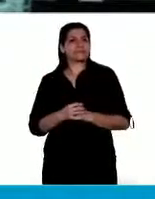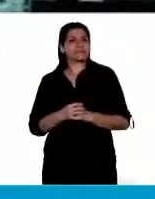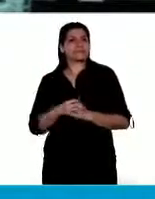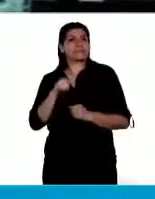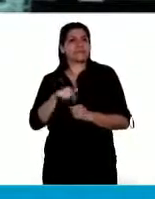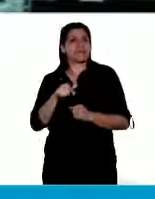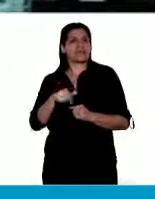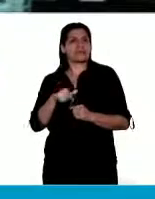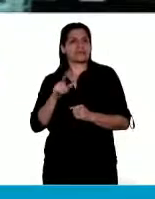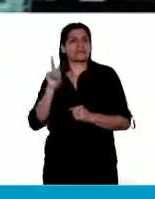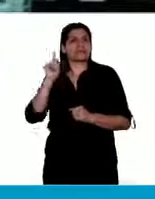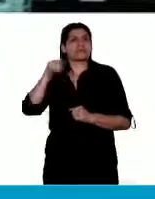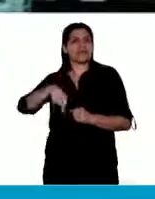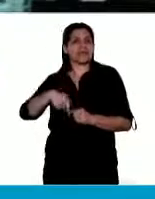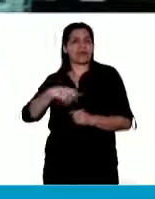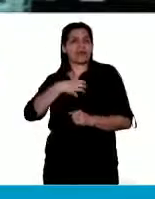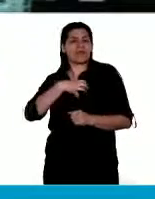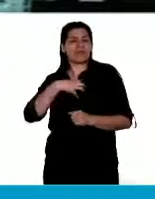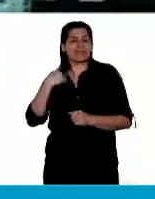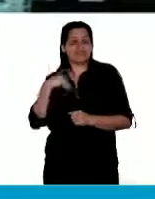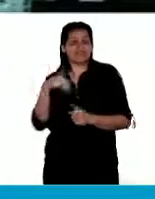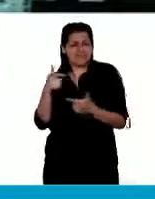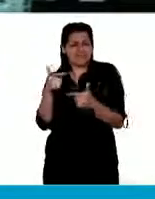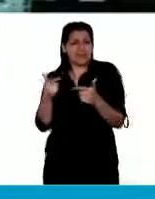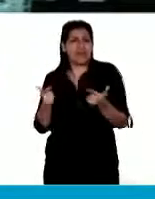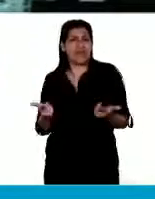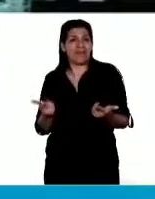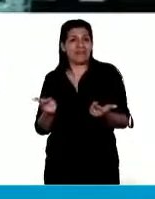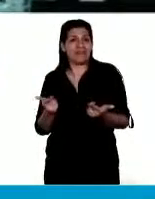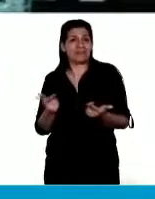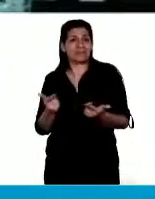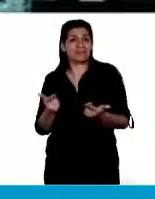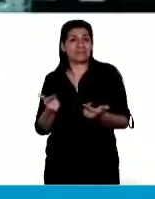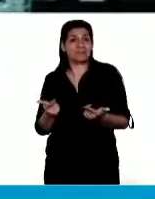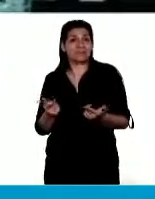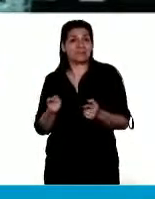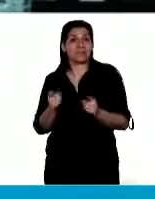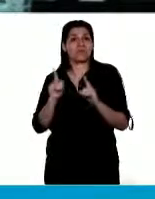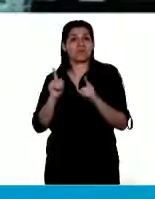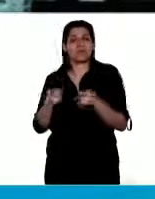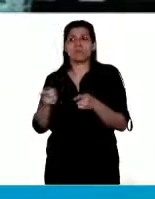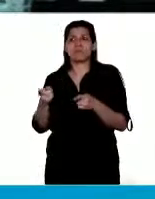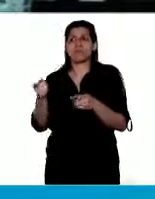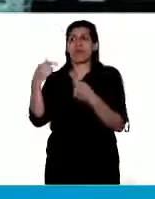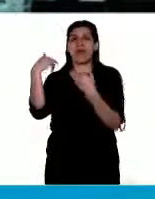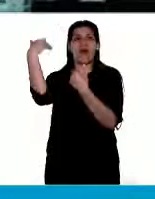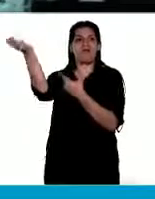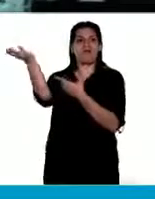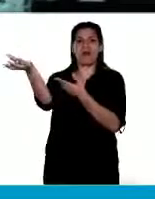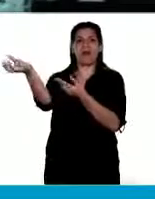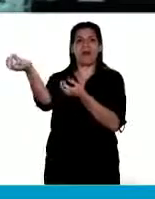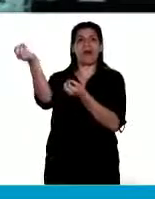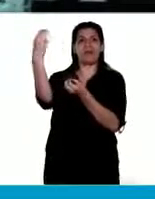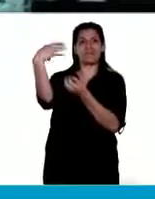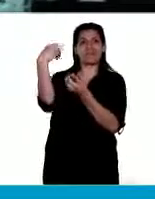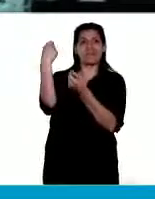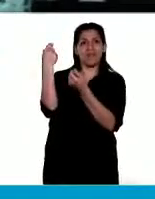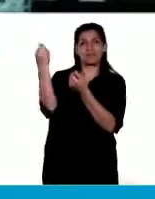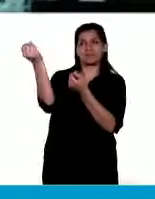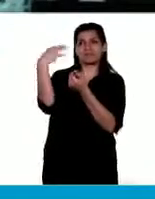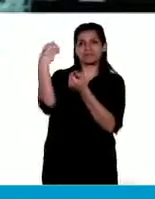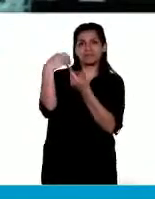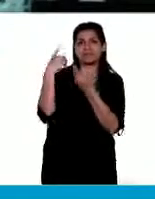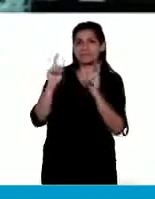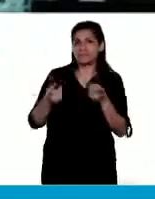la confianza de los argentinos, pero también para los que vienen a invertir en nuestro país, en un momento en el cual